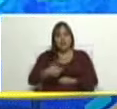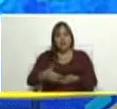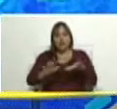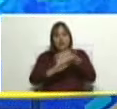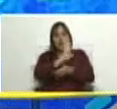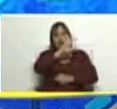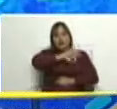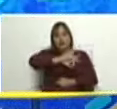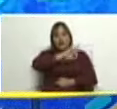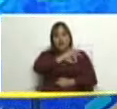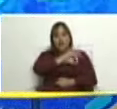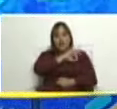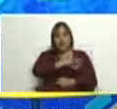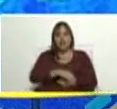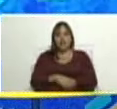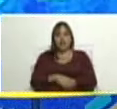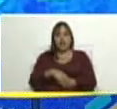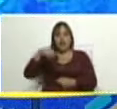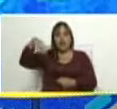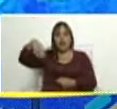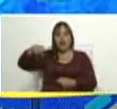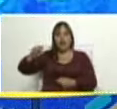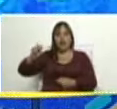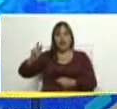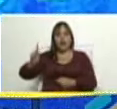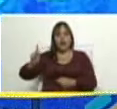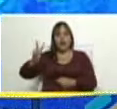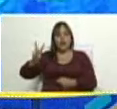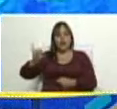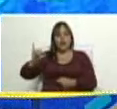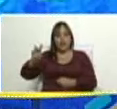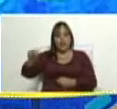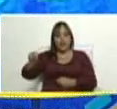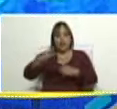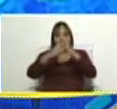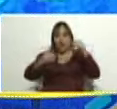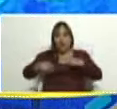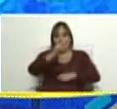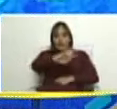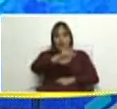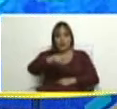Mervin Maldonado, a todos y todas,